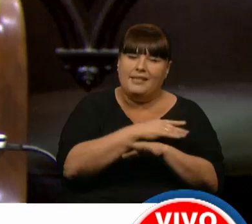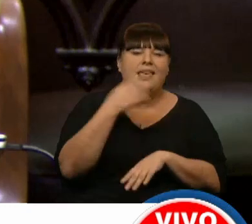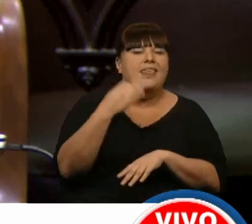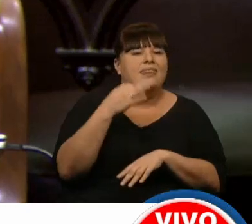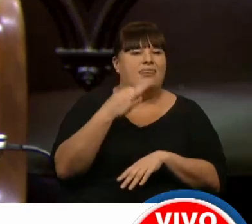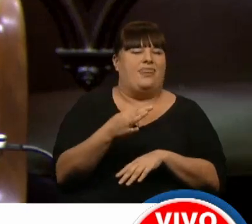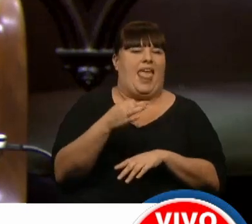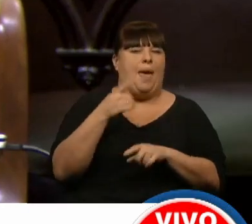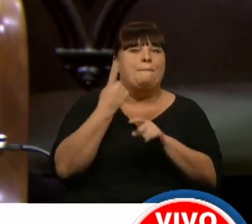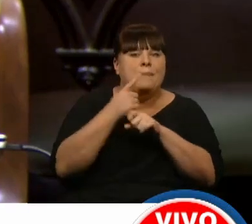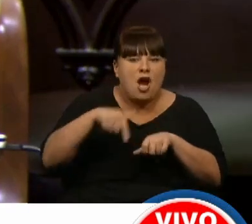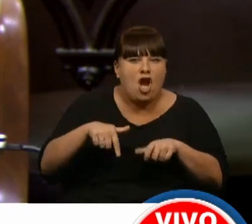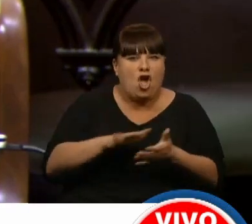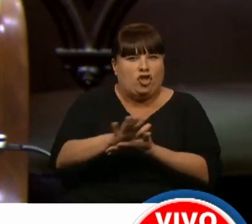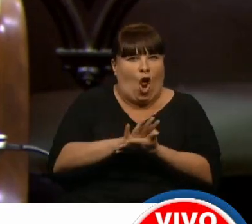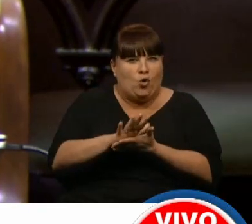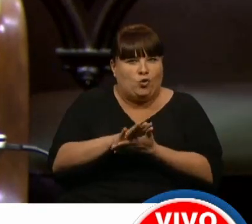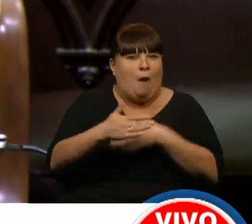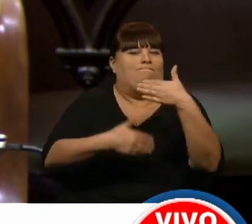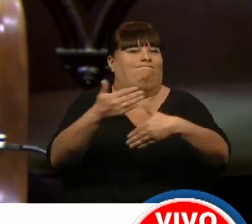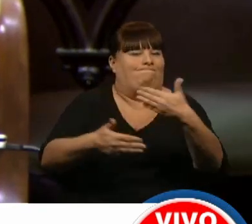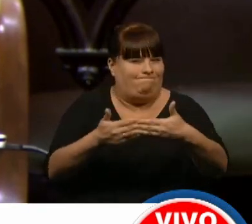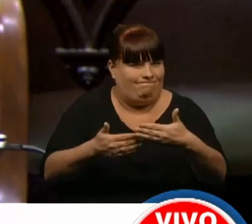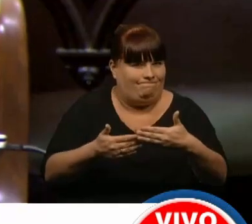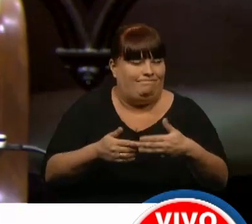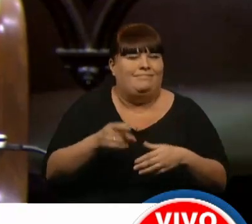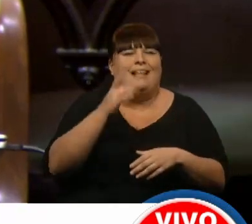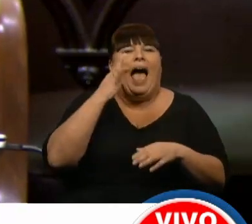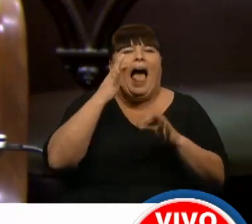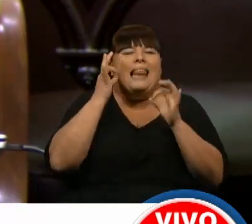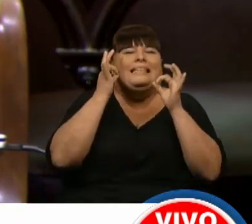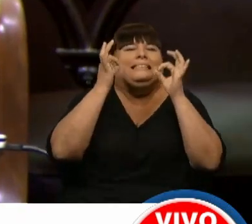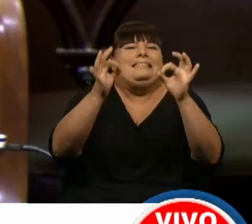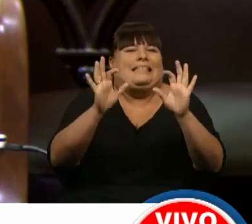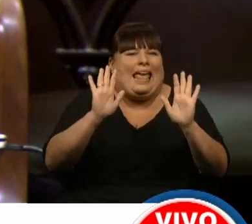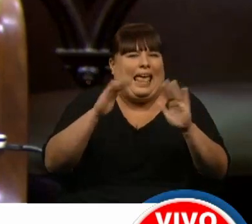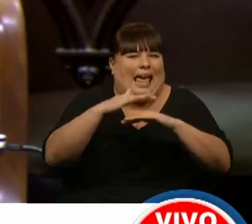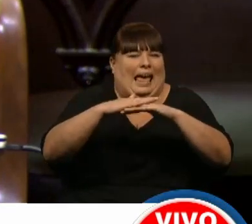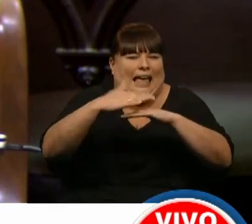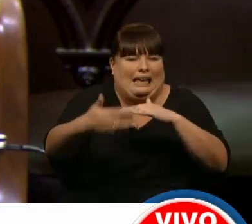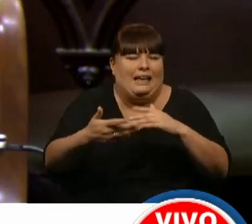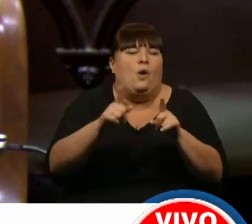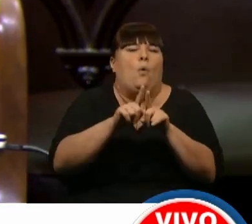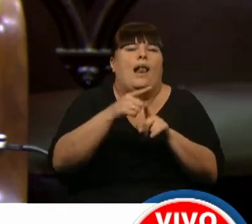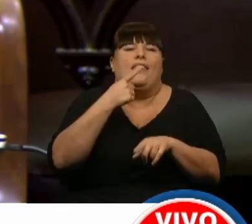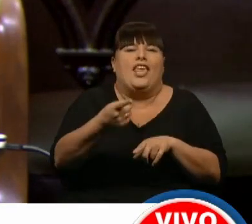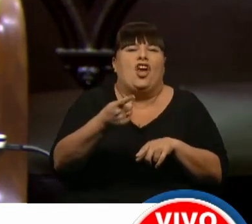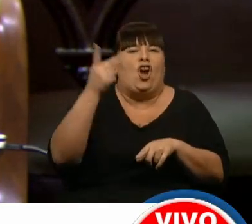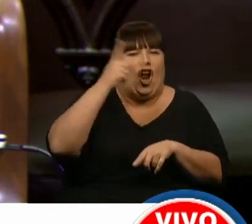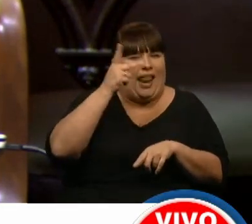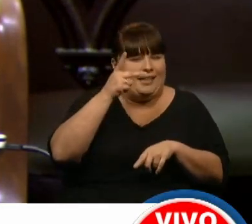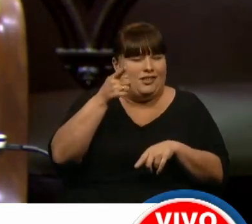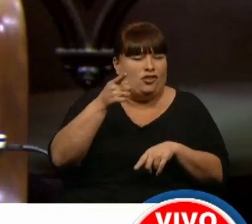tenemos que salir de este infierno, llegar aunque sea al purgatorio, como dijo